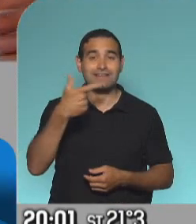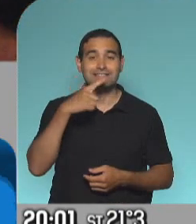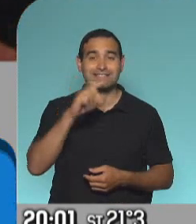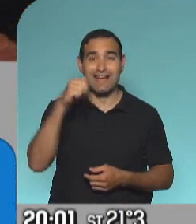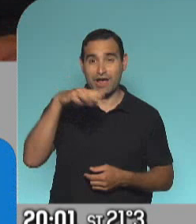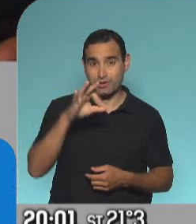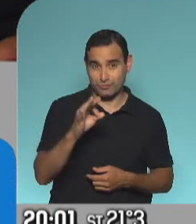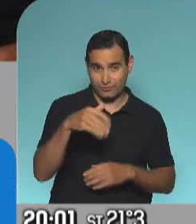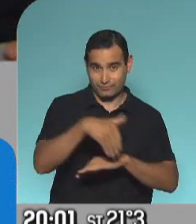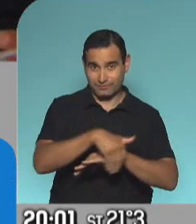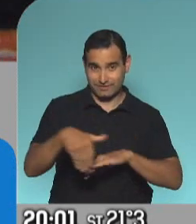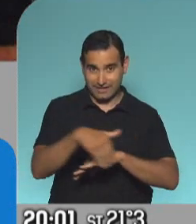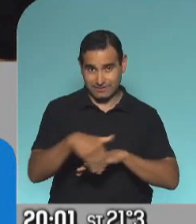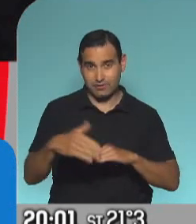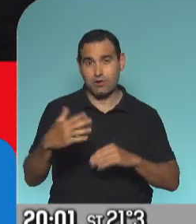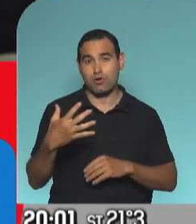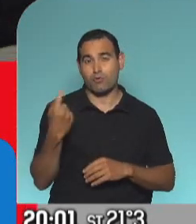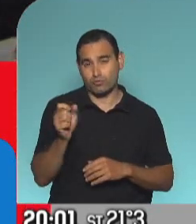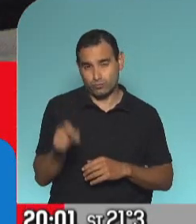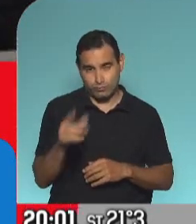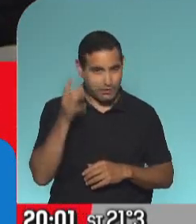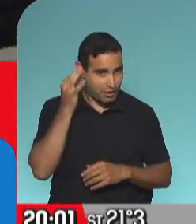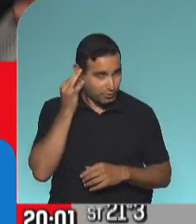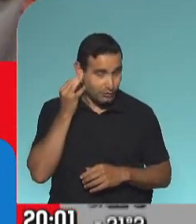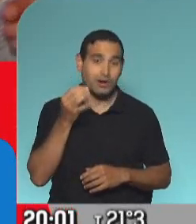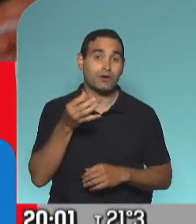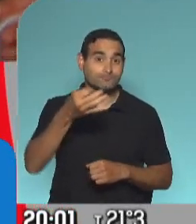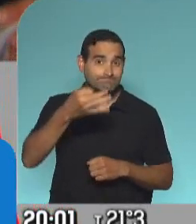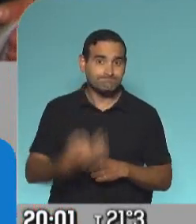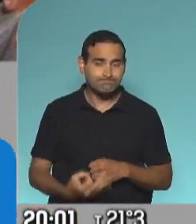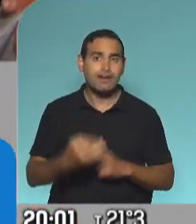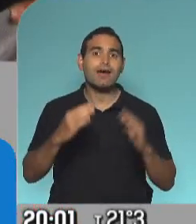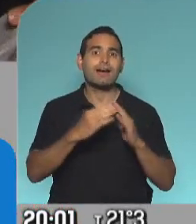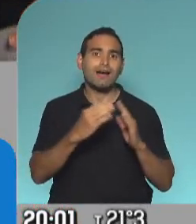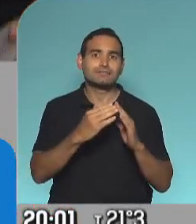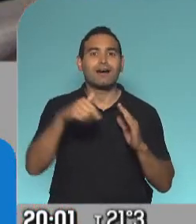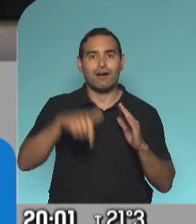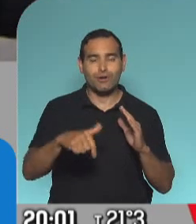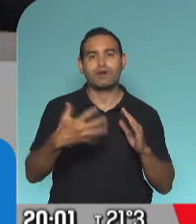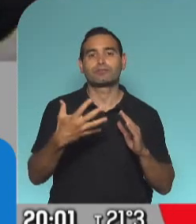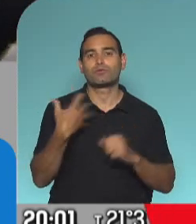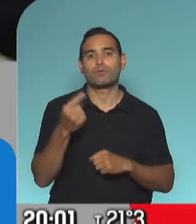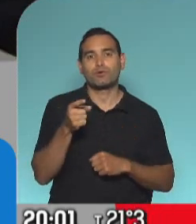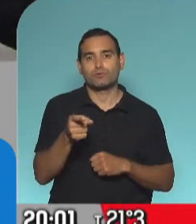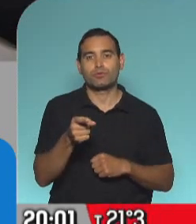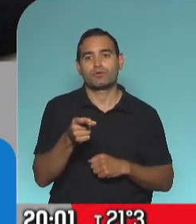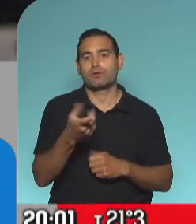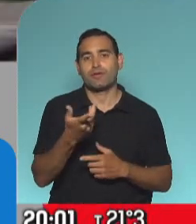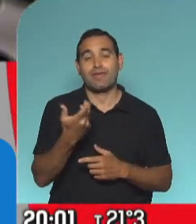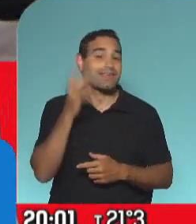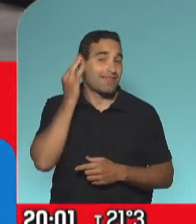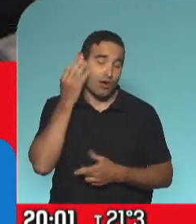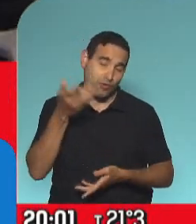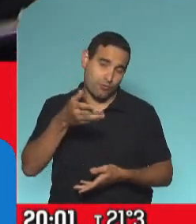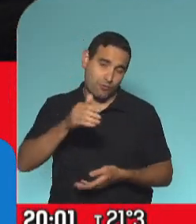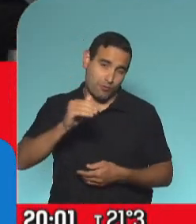2257, de su propiedad, aunque en realidad, en los hechos, la casa pasó a ser propiedad del papá porque Diego era menor. En